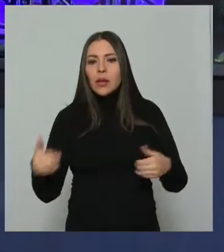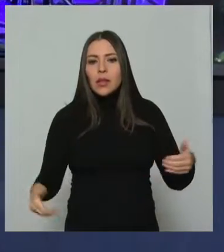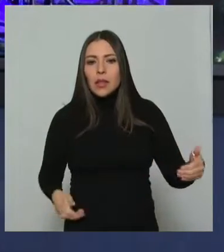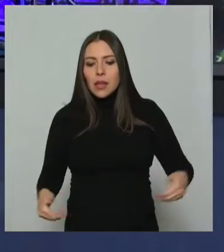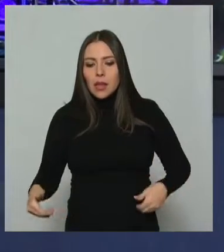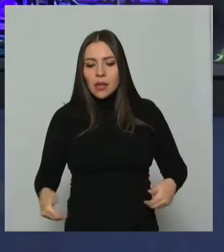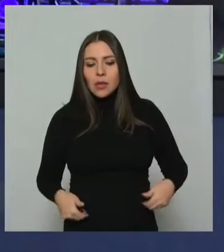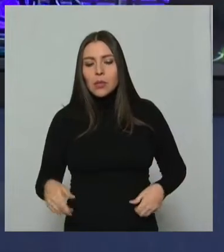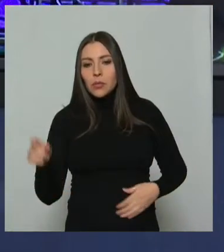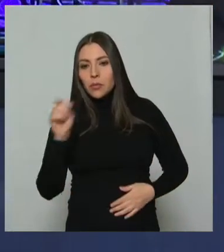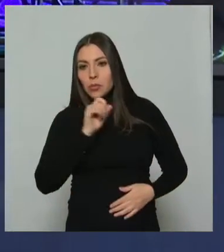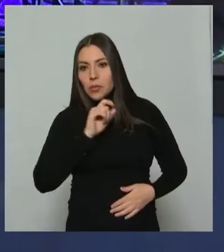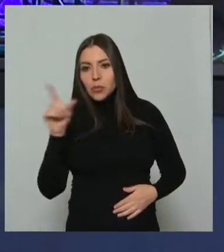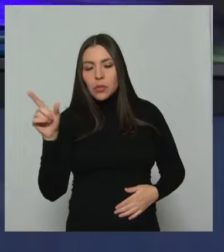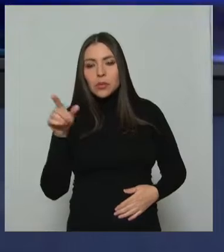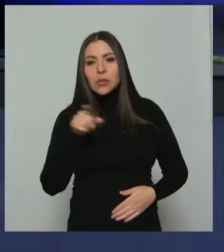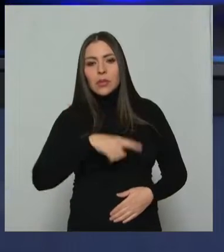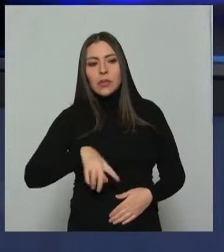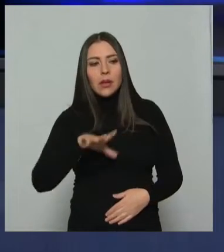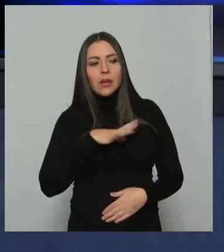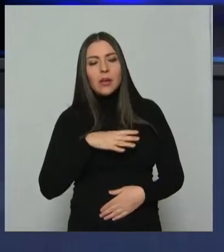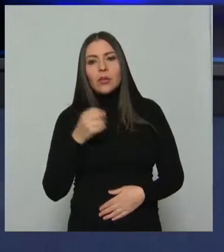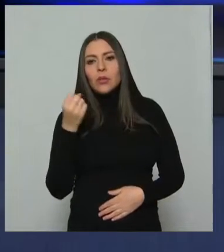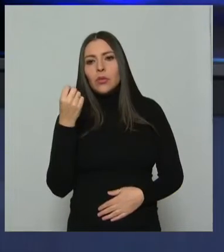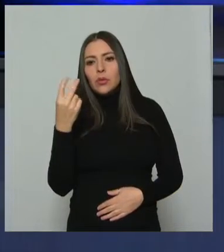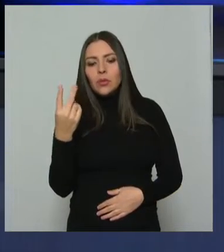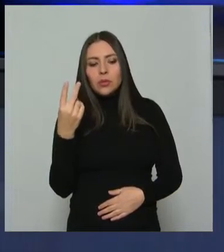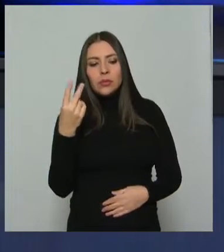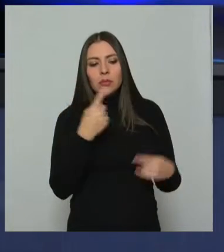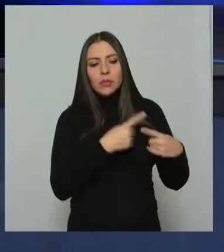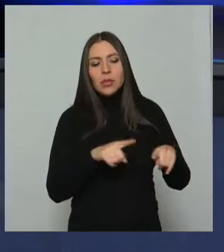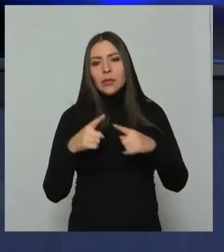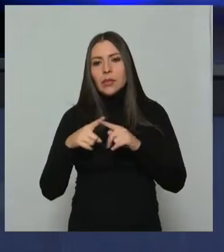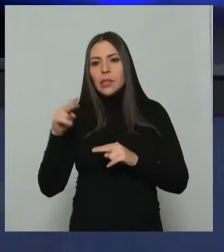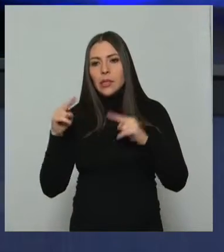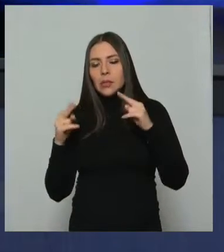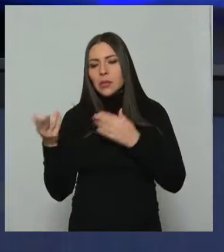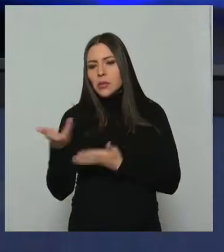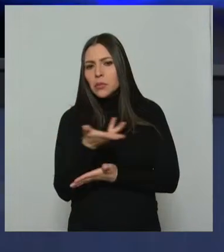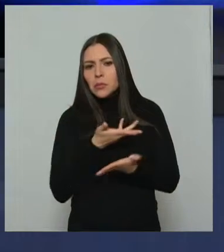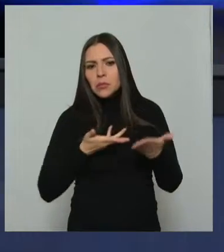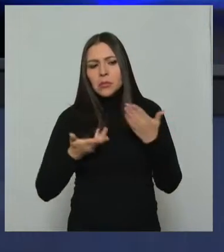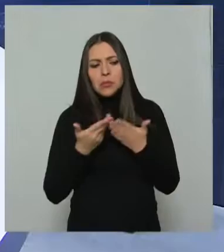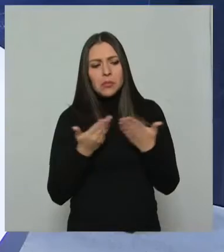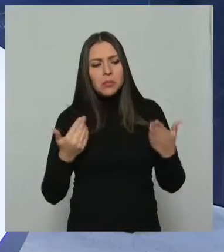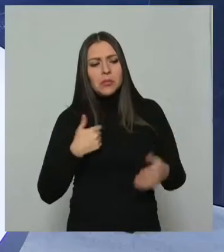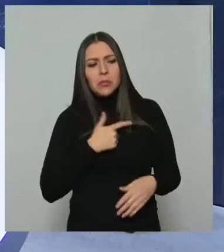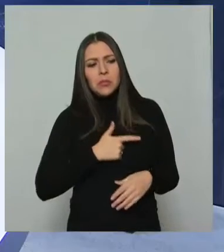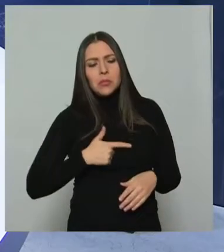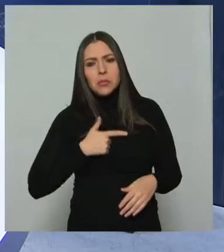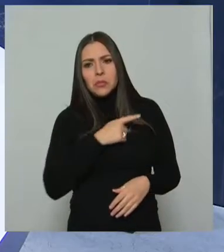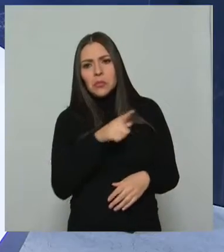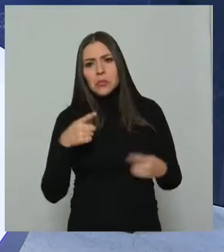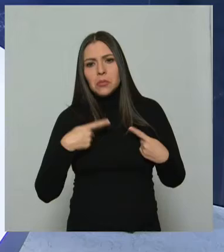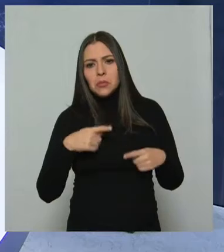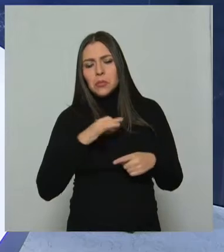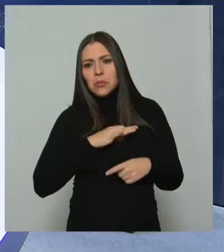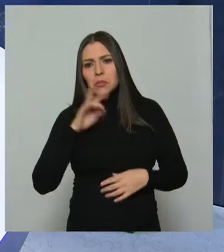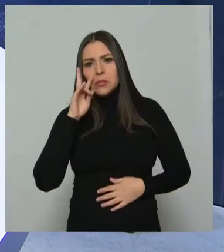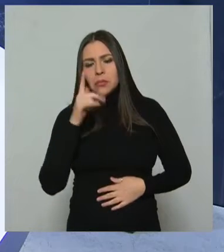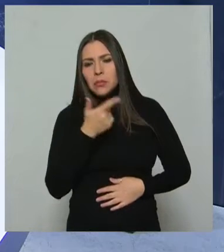amateur como profesional. Ahí conviven los dos niveles. Y me da gusto que esté abierto a todas las posibilidades. Ahí van a